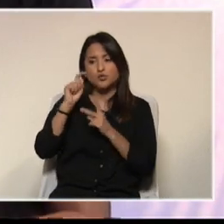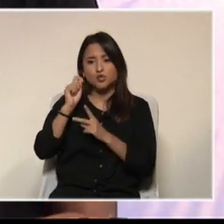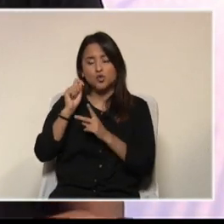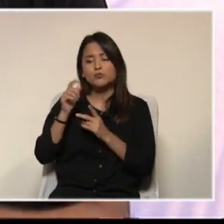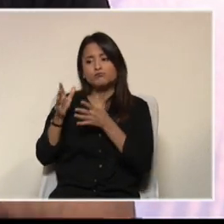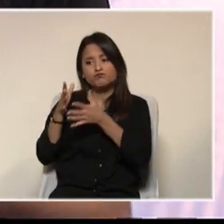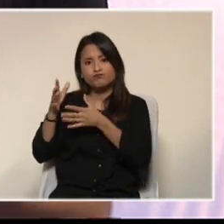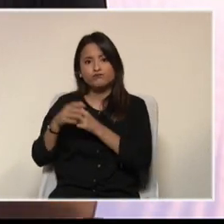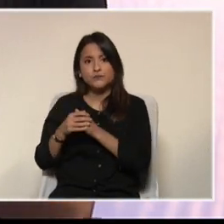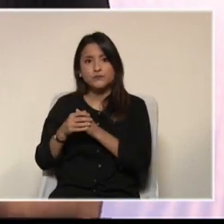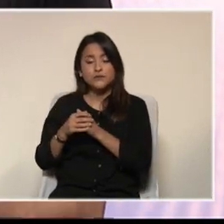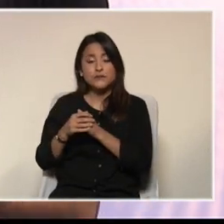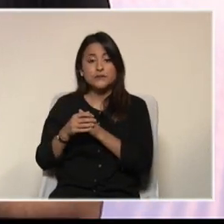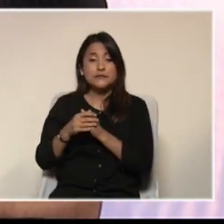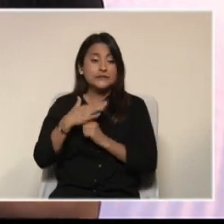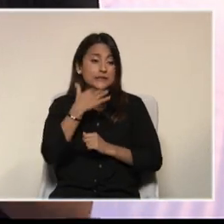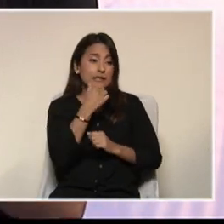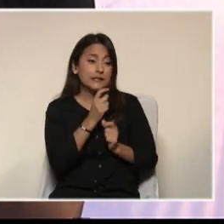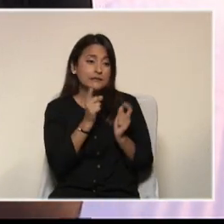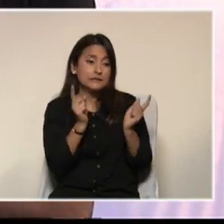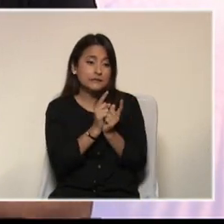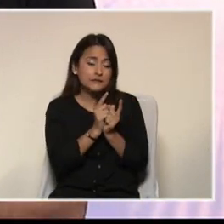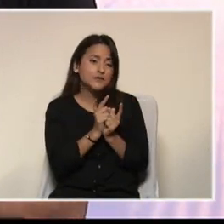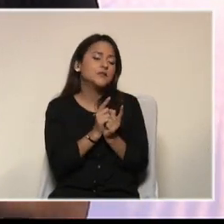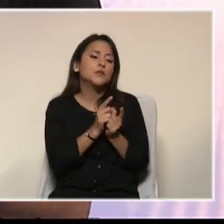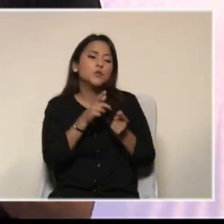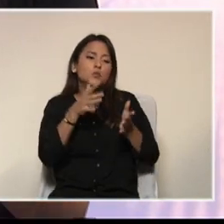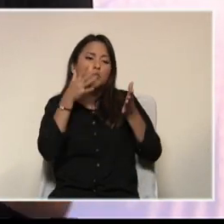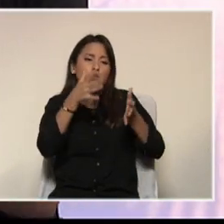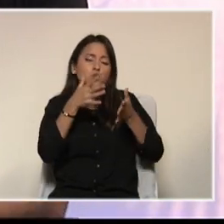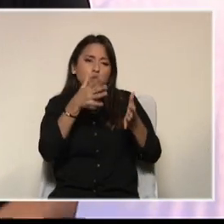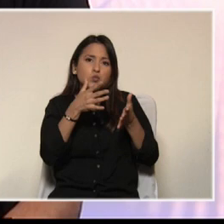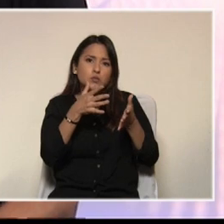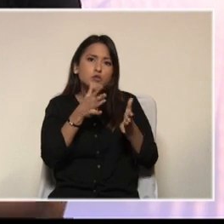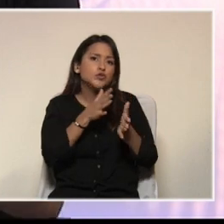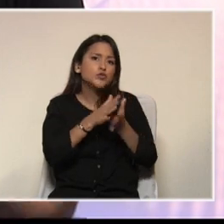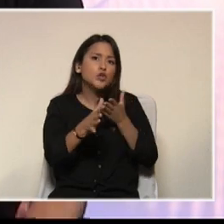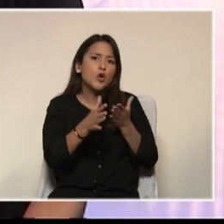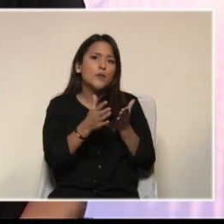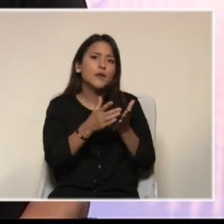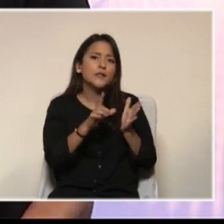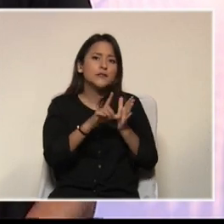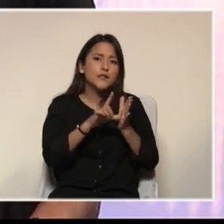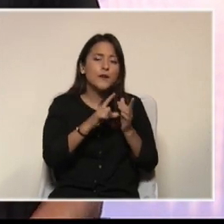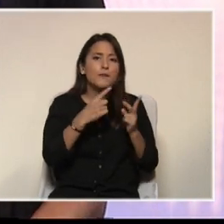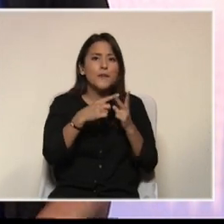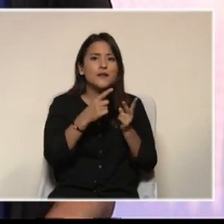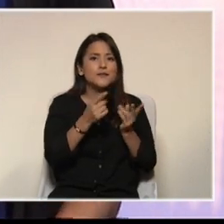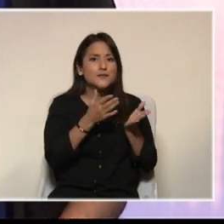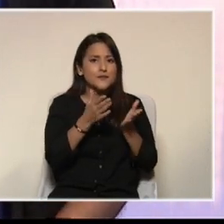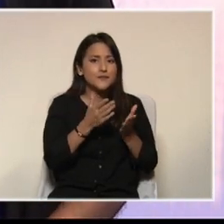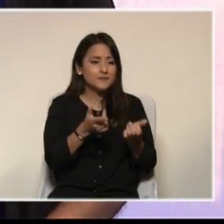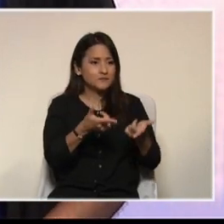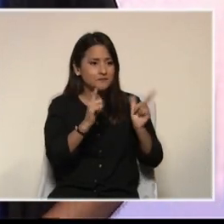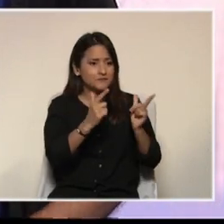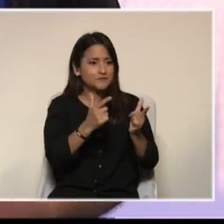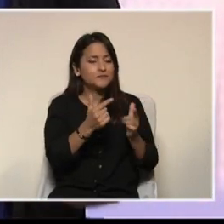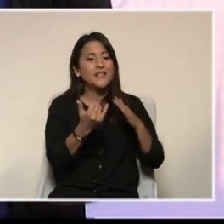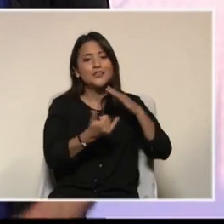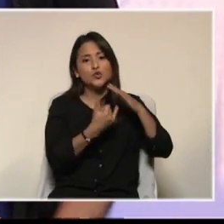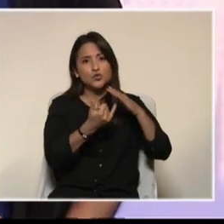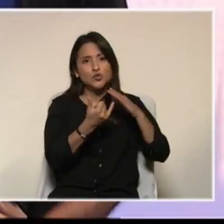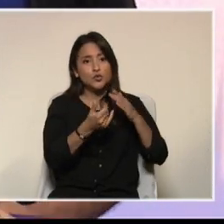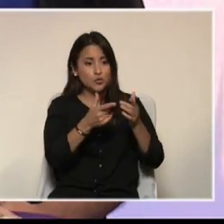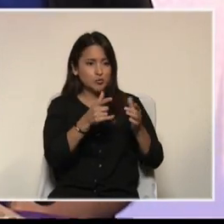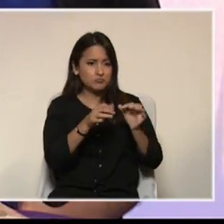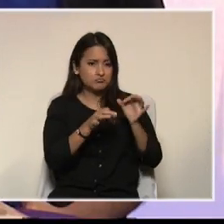nos falta poco tiempo para que podamos dar las orientaciones muy rápidamente acerca de los planteles educativos y los servicios de la modalidad. Bueno, la dejamos allí para que lo haga